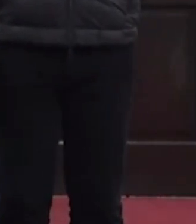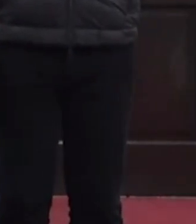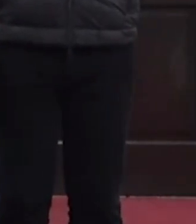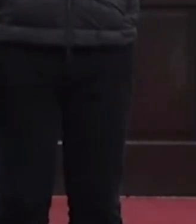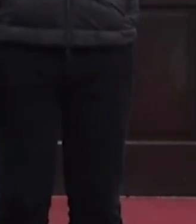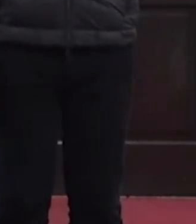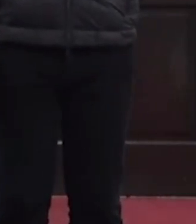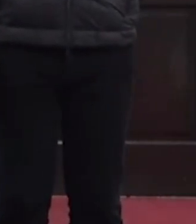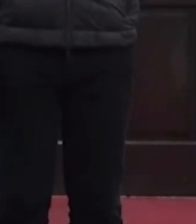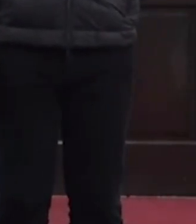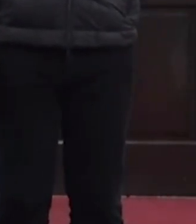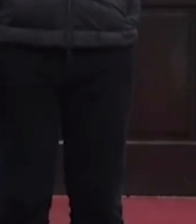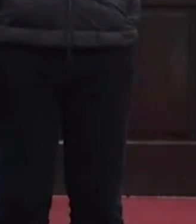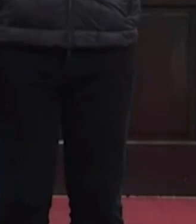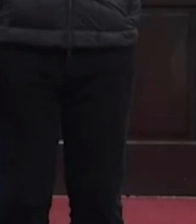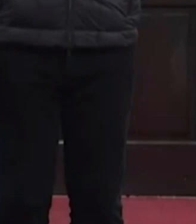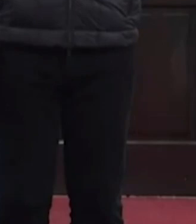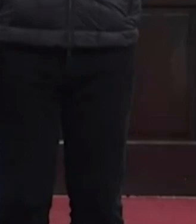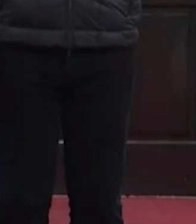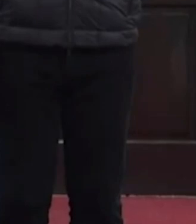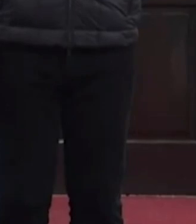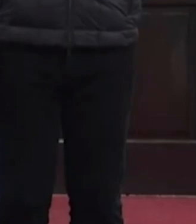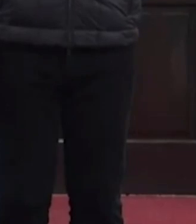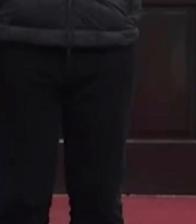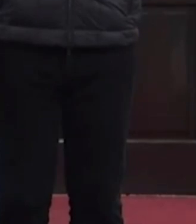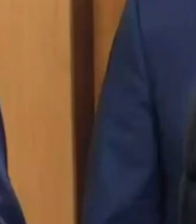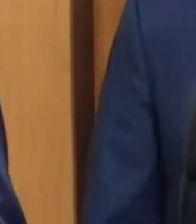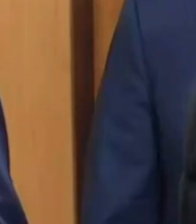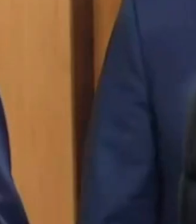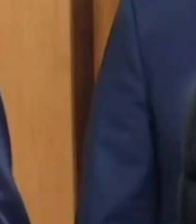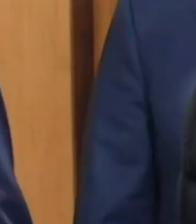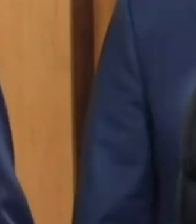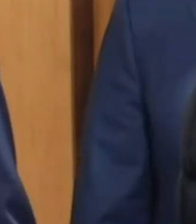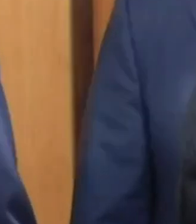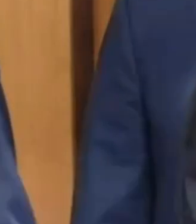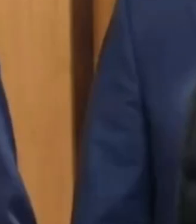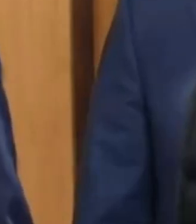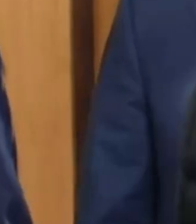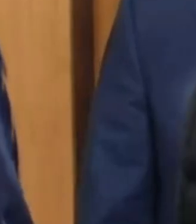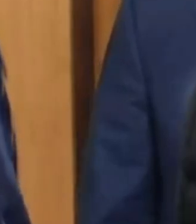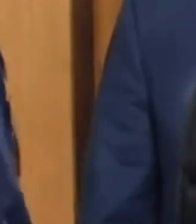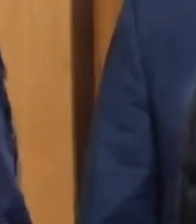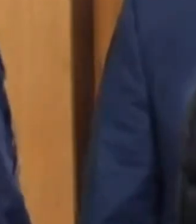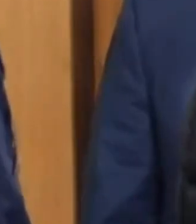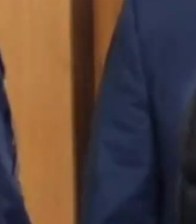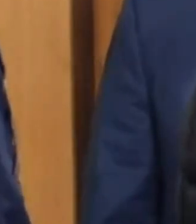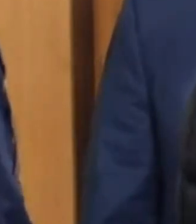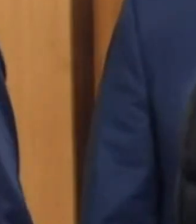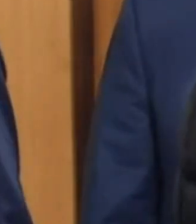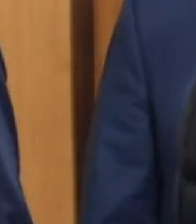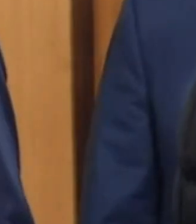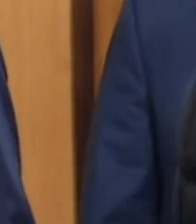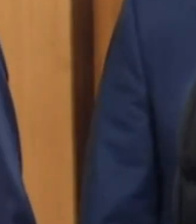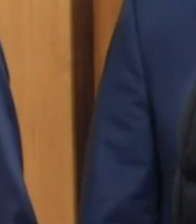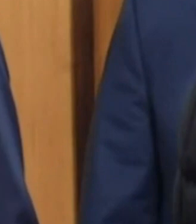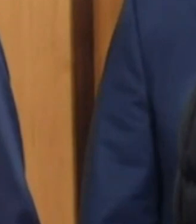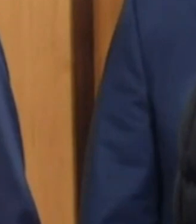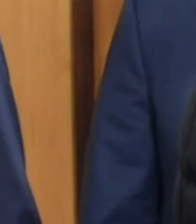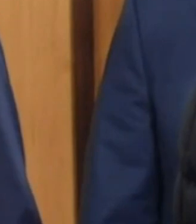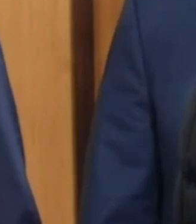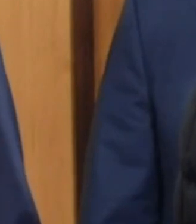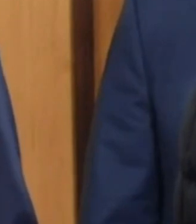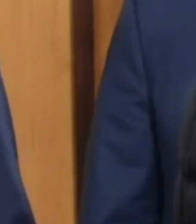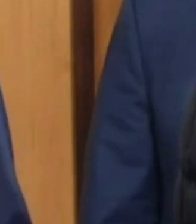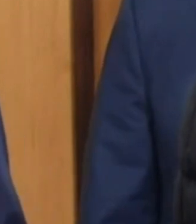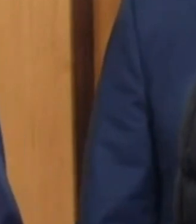españa tuvimos la oportunidad de cenar con el rey felipe sexto en el hecho real del pardo y en el palacio de la moncloa